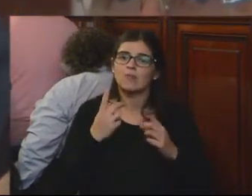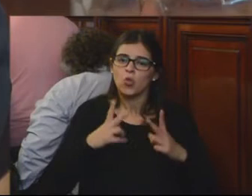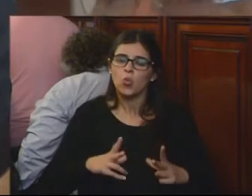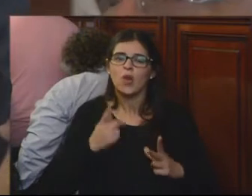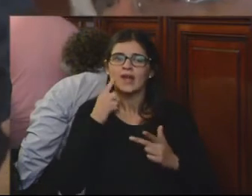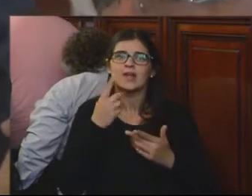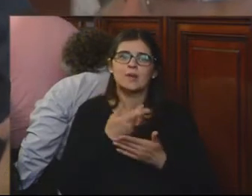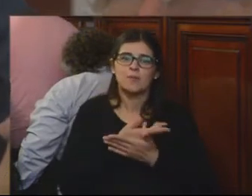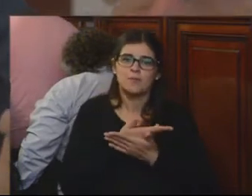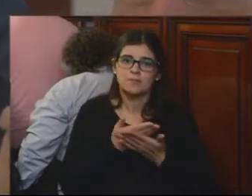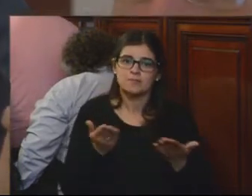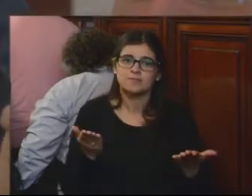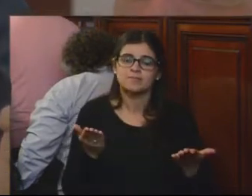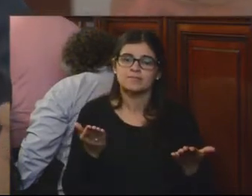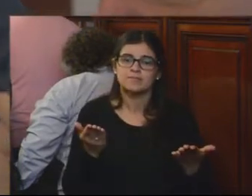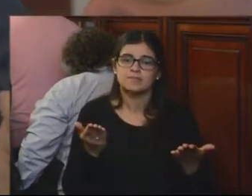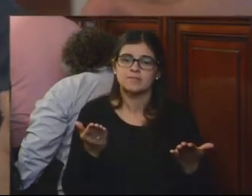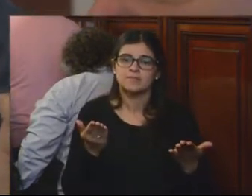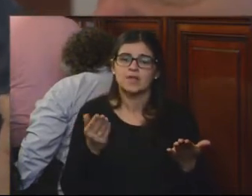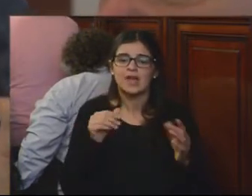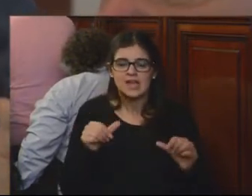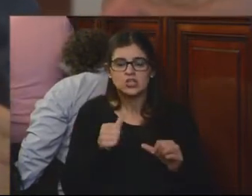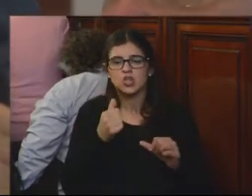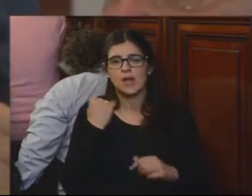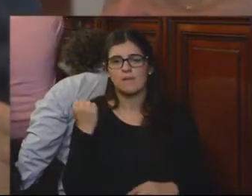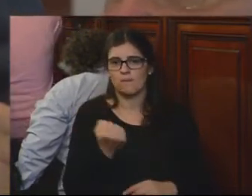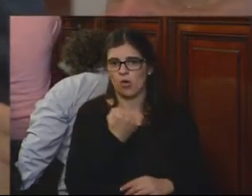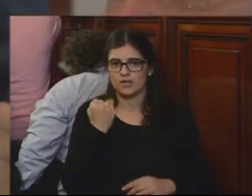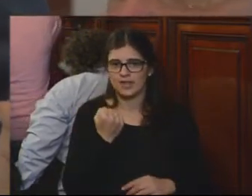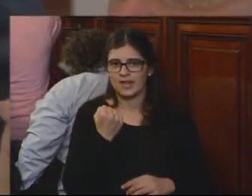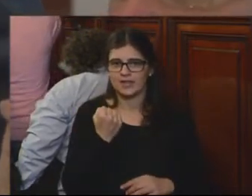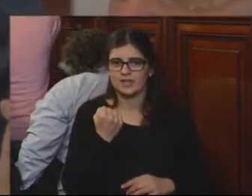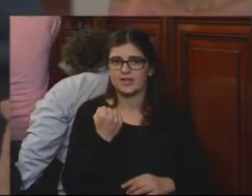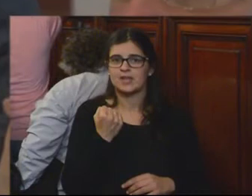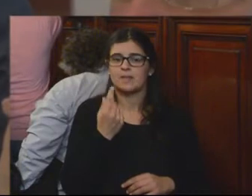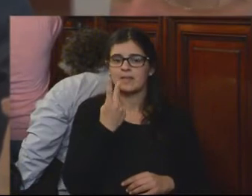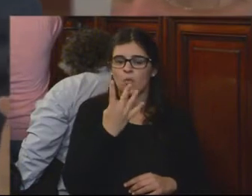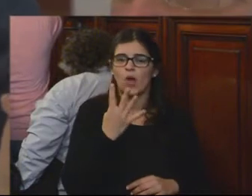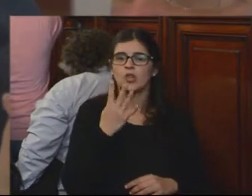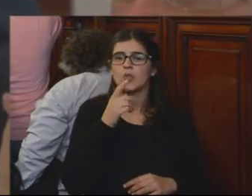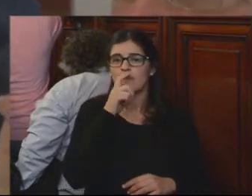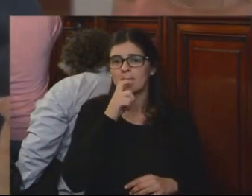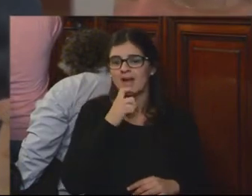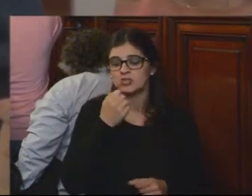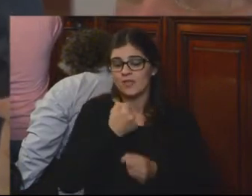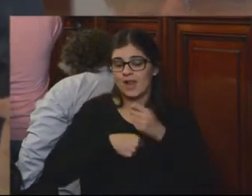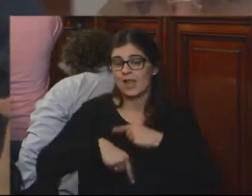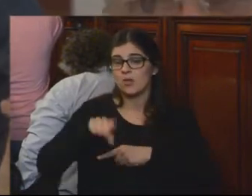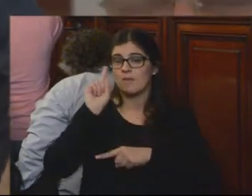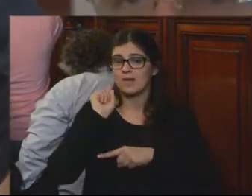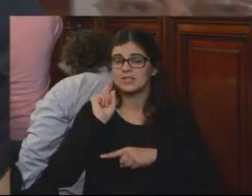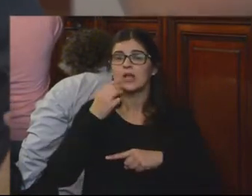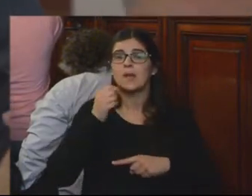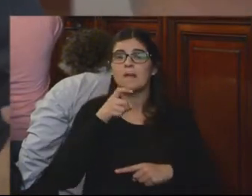por un un hecho importante de 24 de marzo del año pasado cuando el presidente más